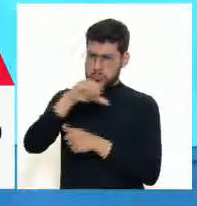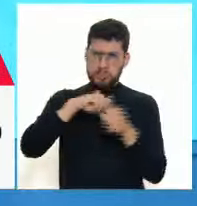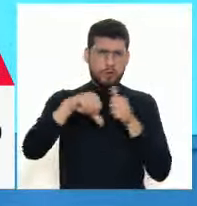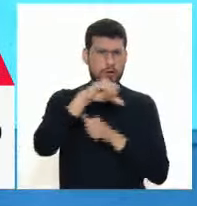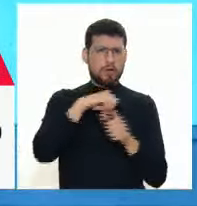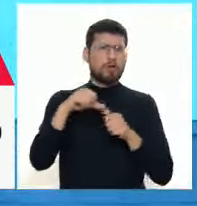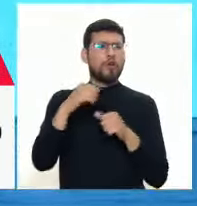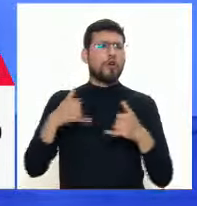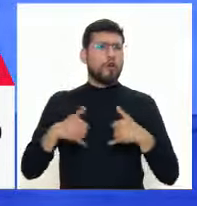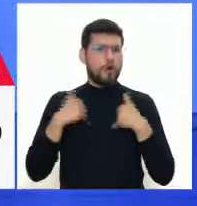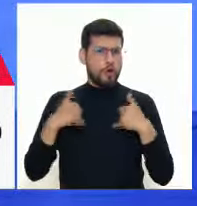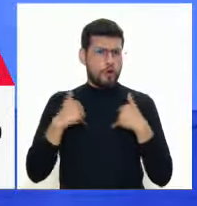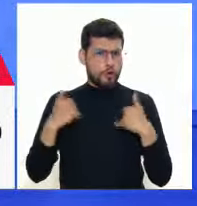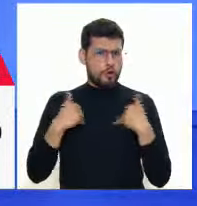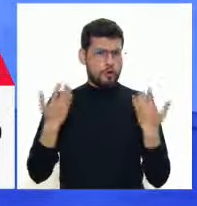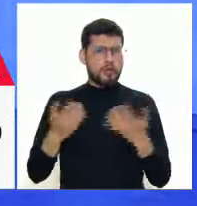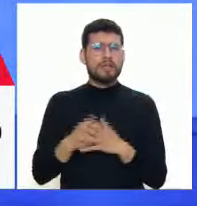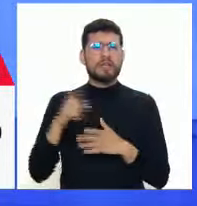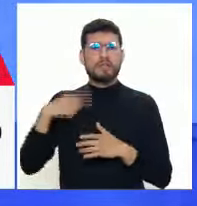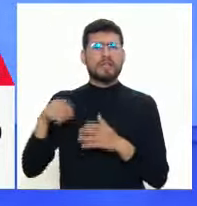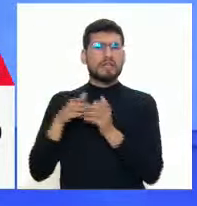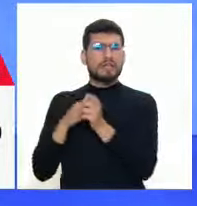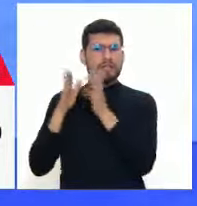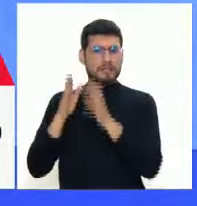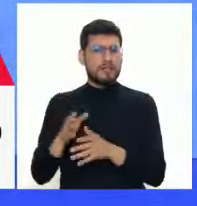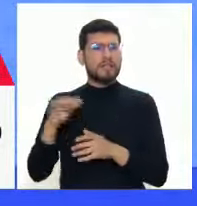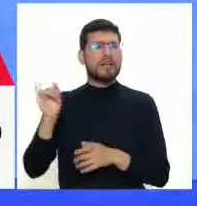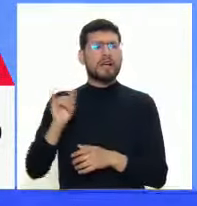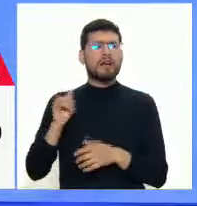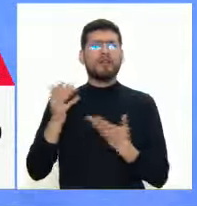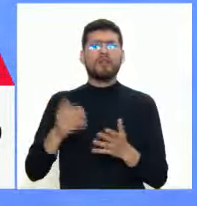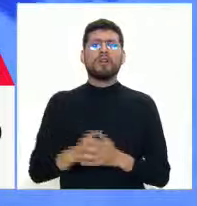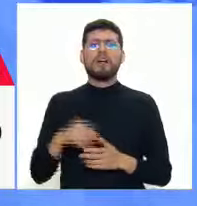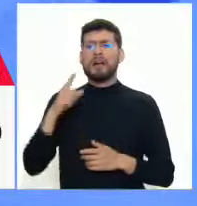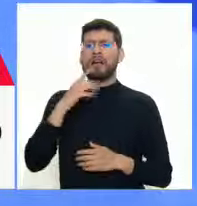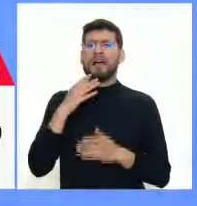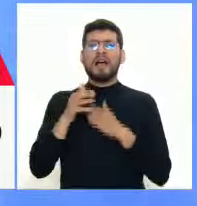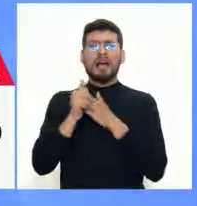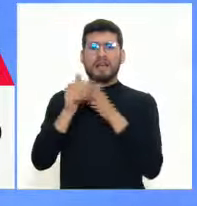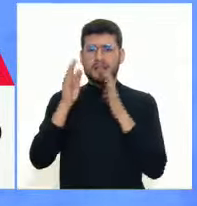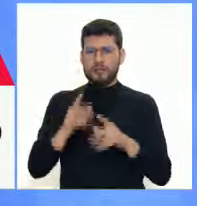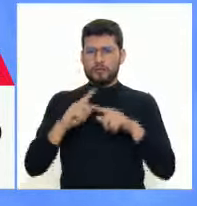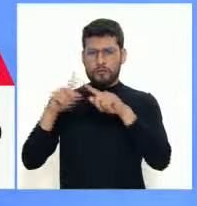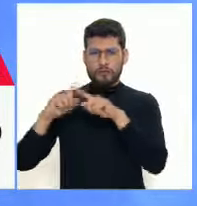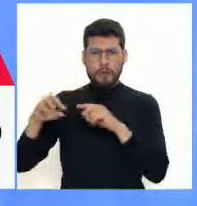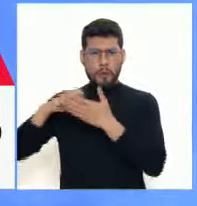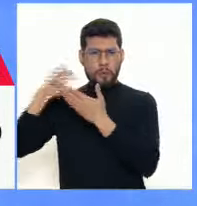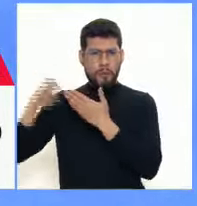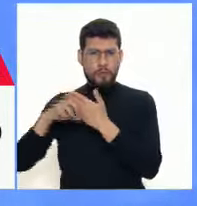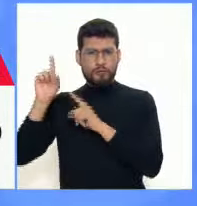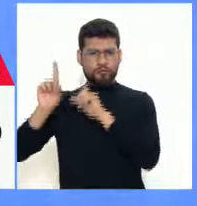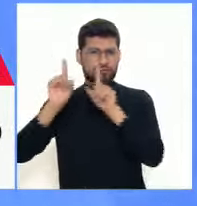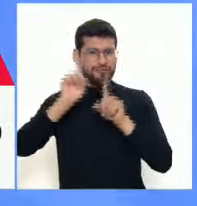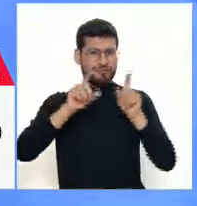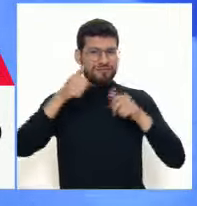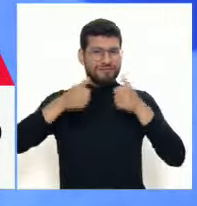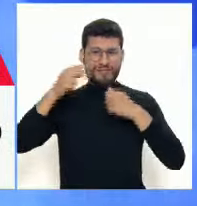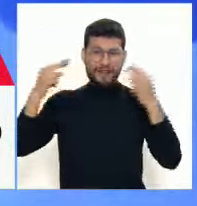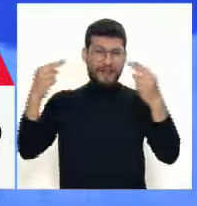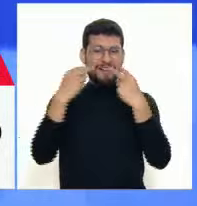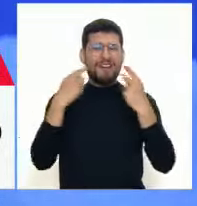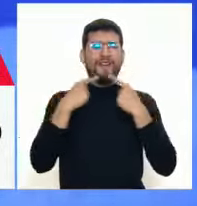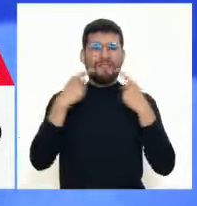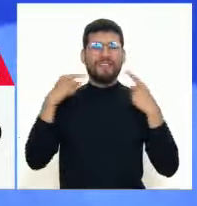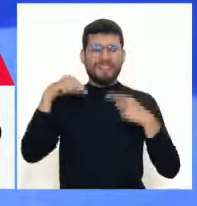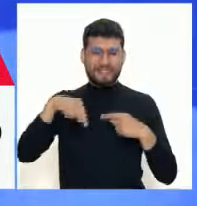con los jóvenes conductores y sobre todo con los protagonistas de los diferentes programas que a diario se